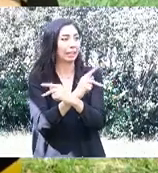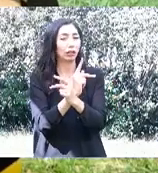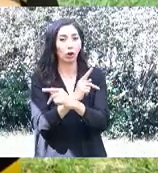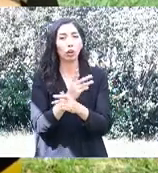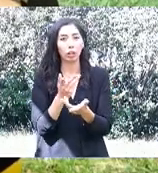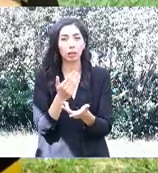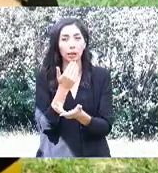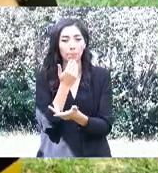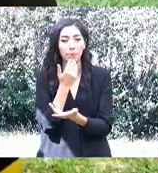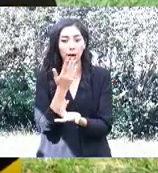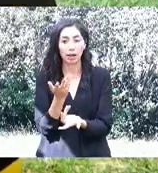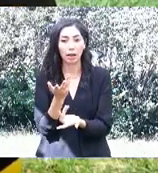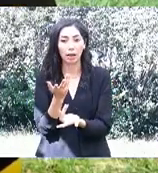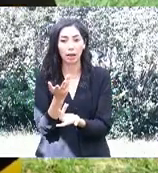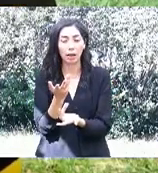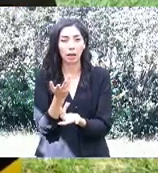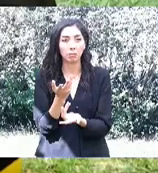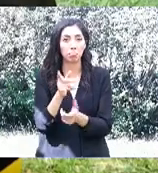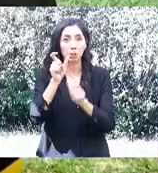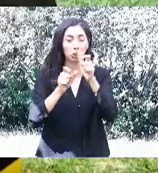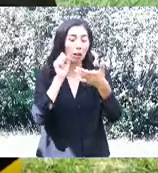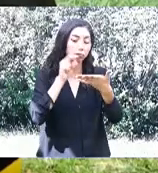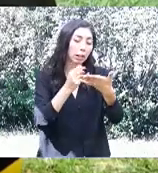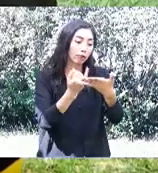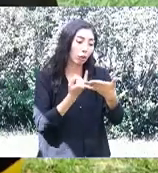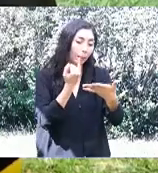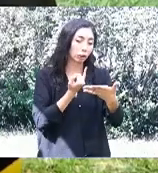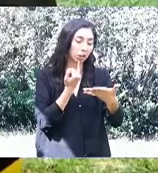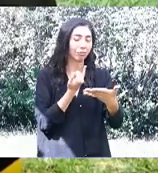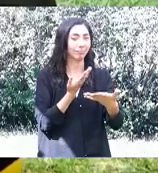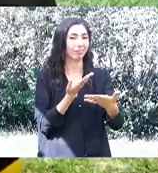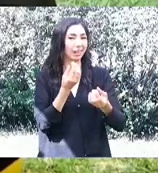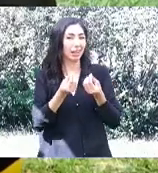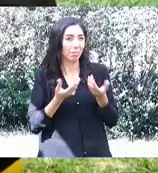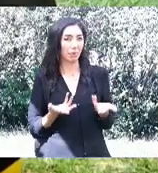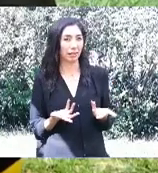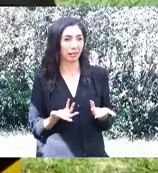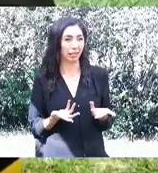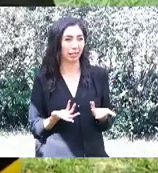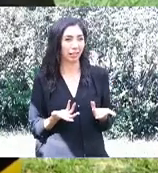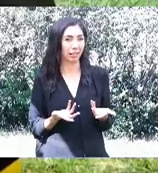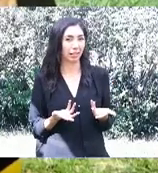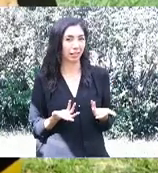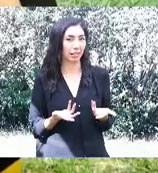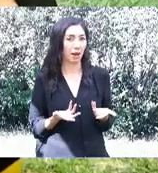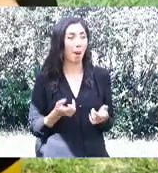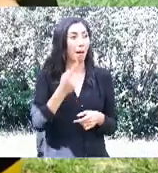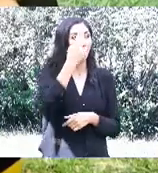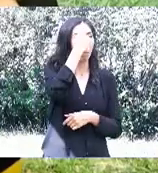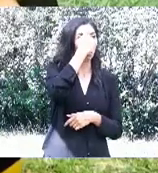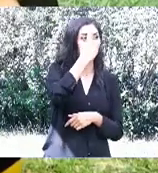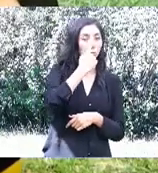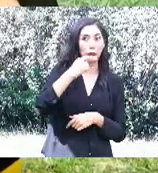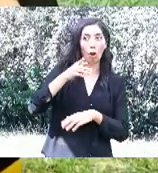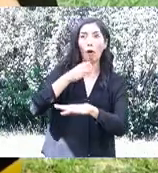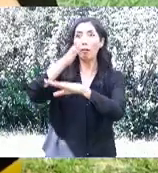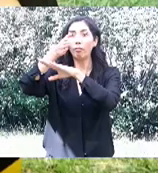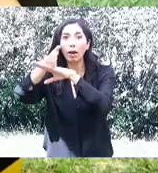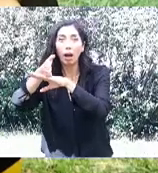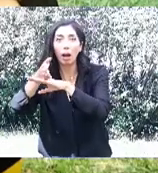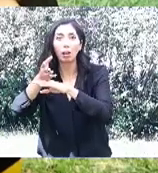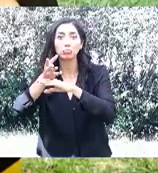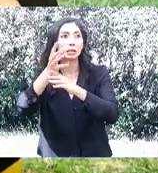el video eh la gente Se informa por ahí y qué pasa con esas personas Bueno qué tanto visitarán el museo este museo o este